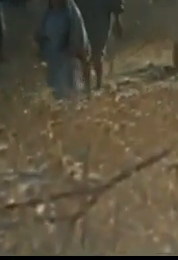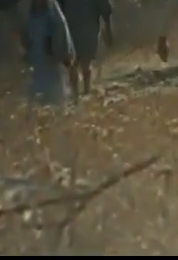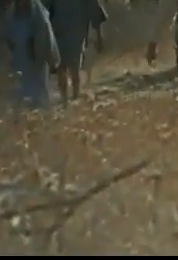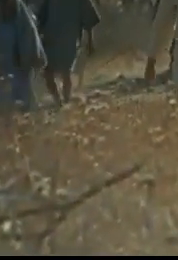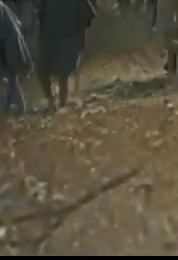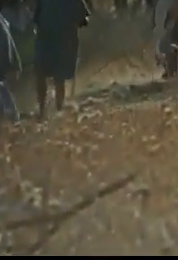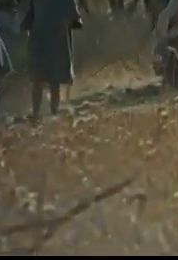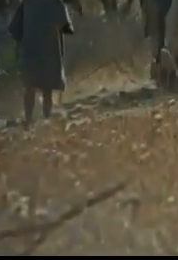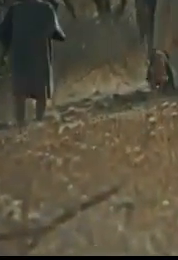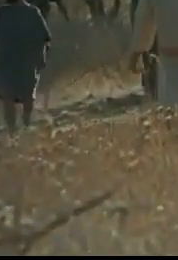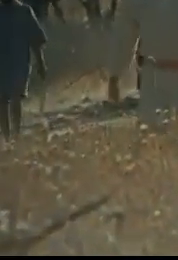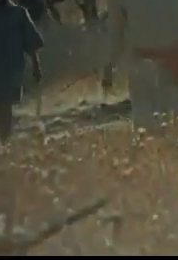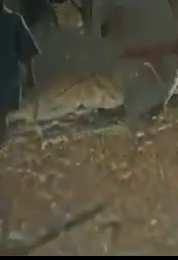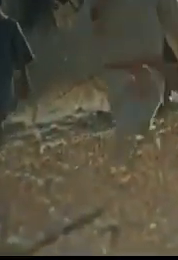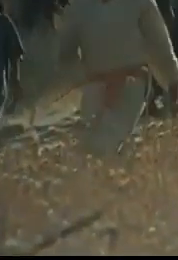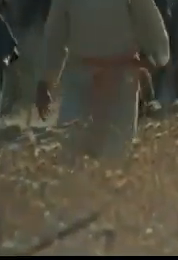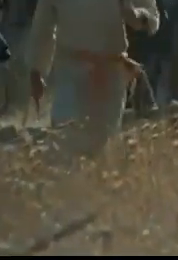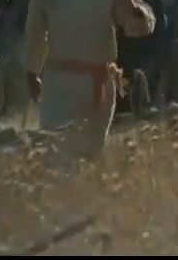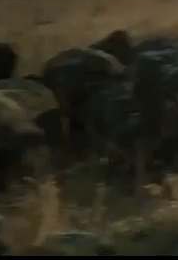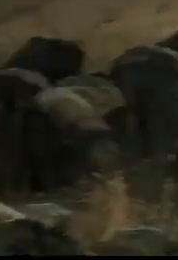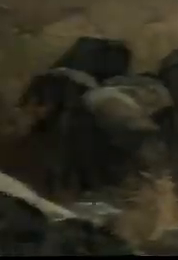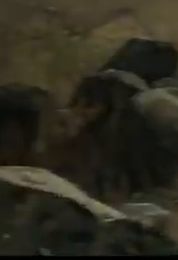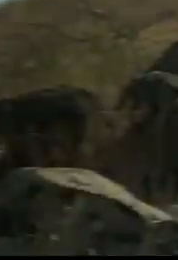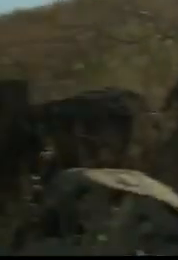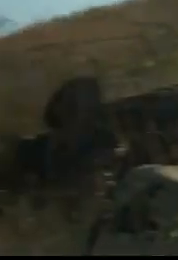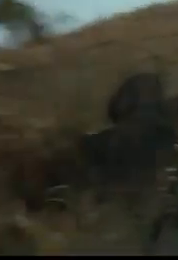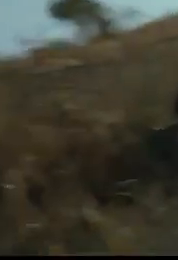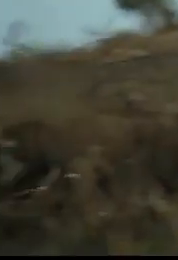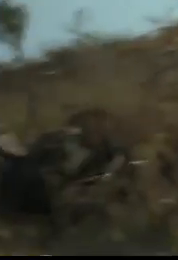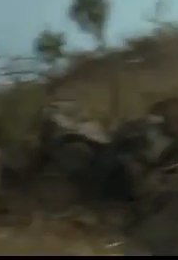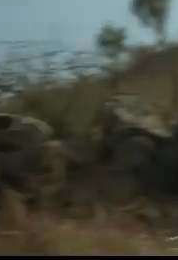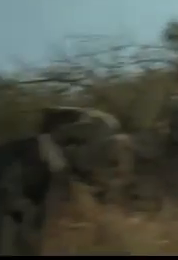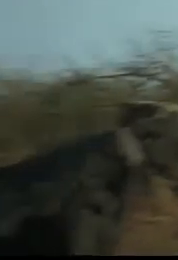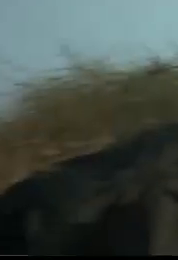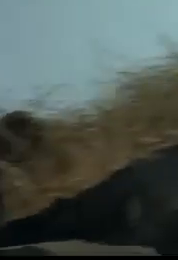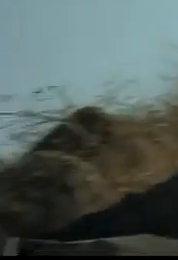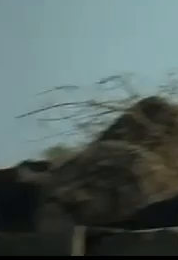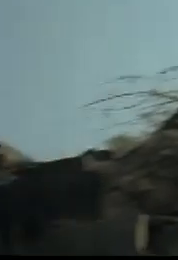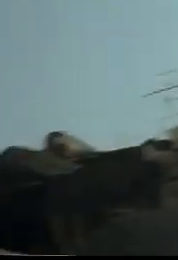Pero la multitud supo dónde estaban y lo siguió.